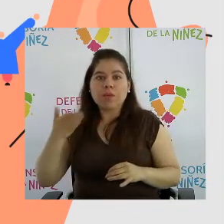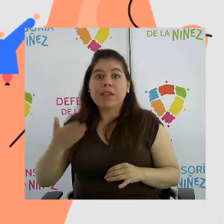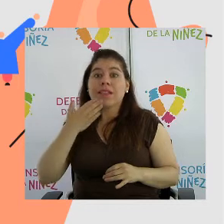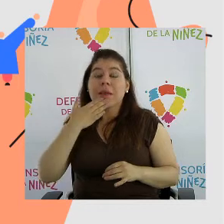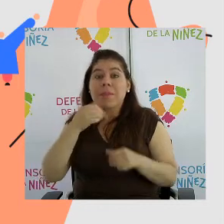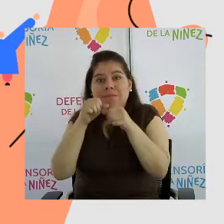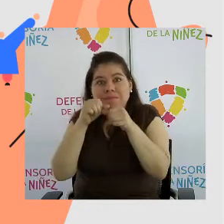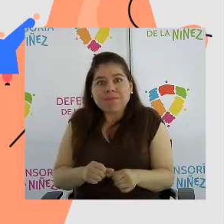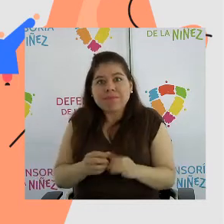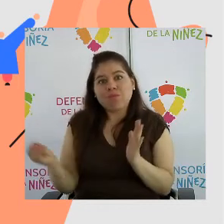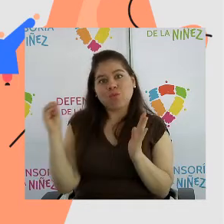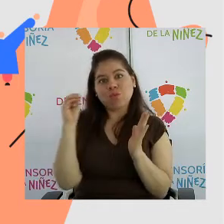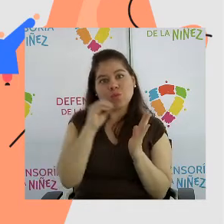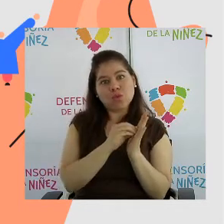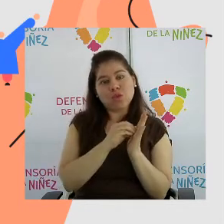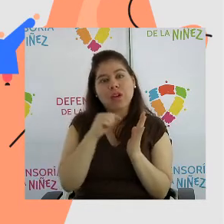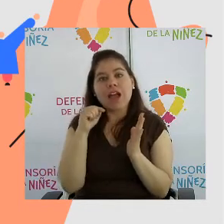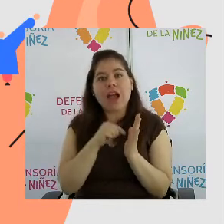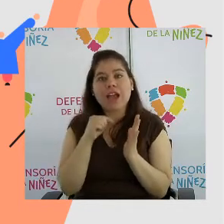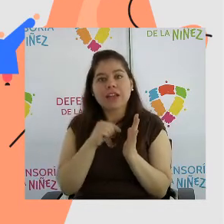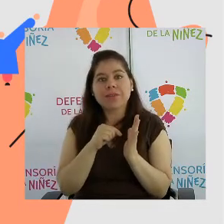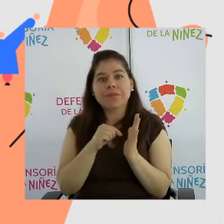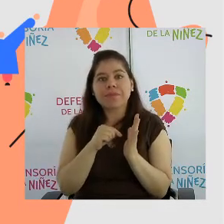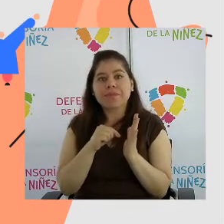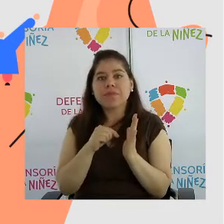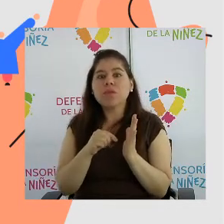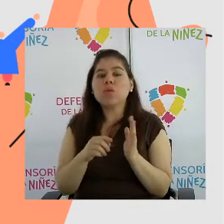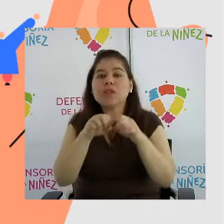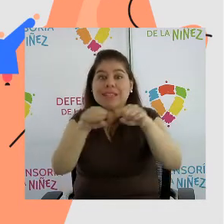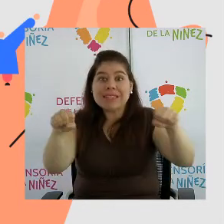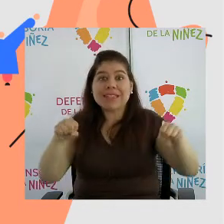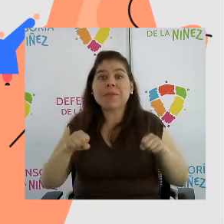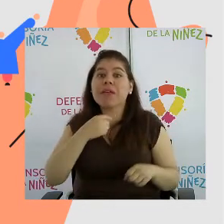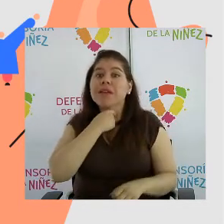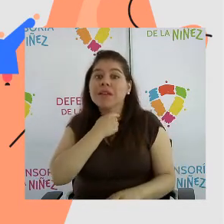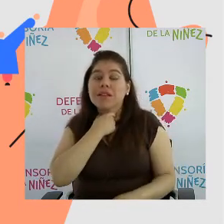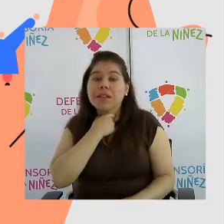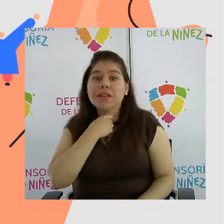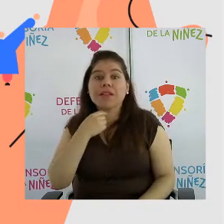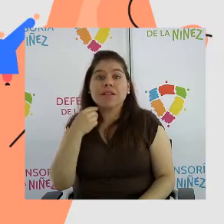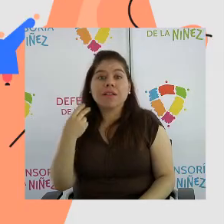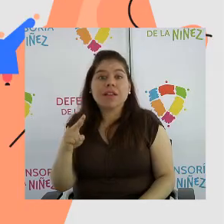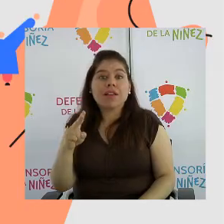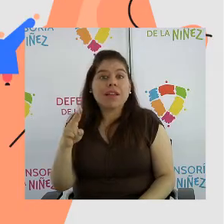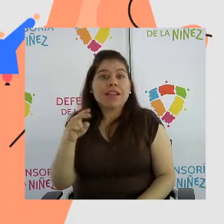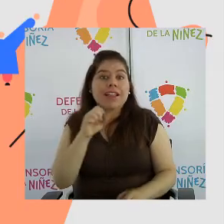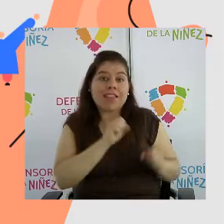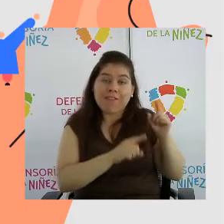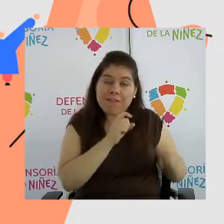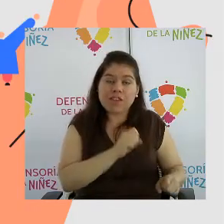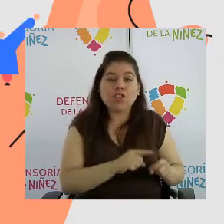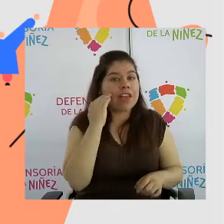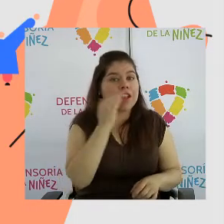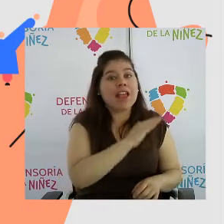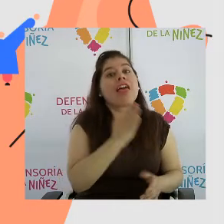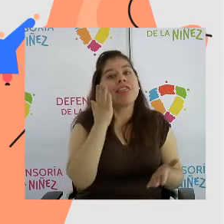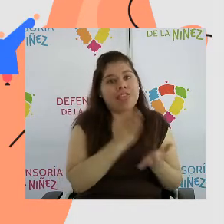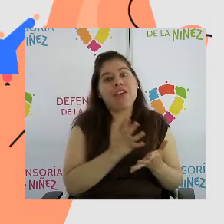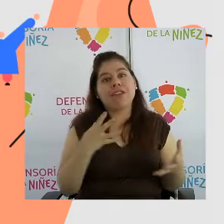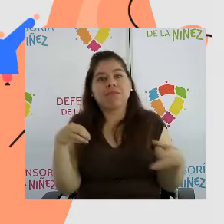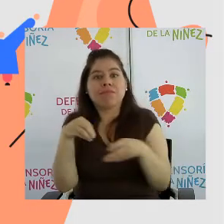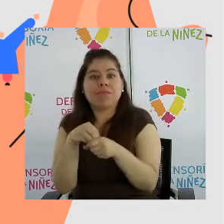manera robusta y sólida un sistema de garantías de los cuales la Defensoría de la Niñez debiera formar parte, pero de que